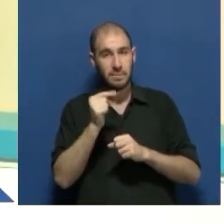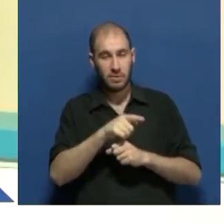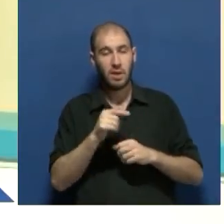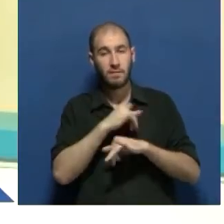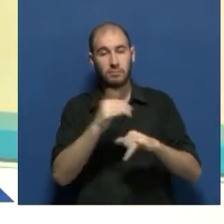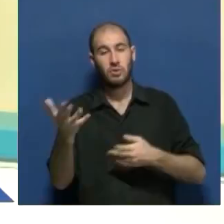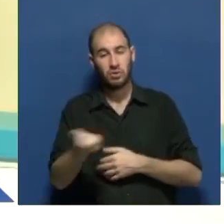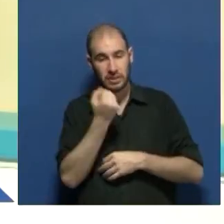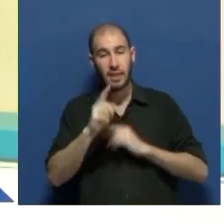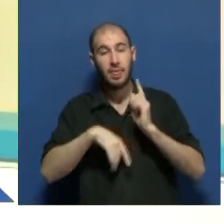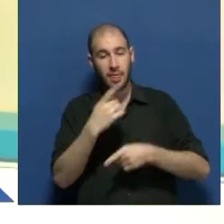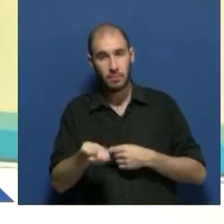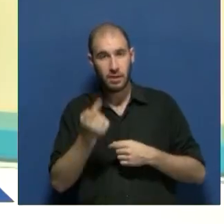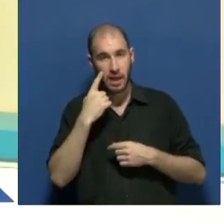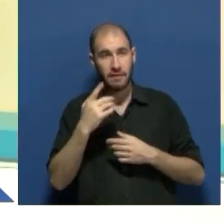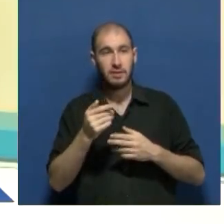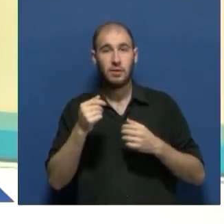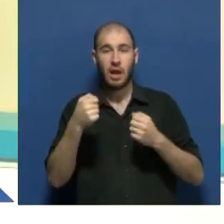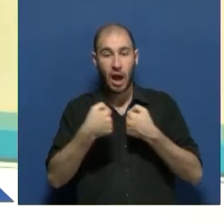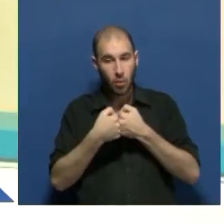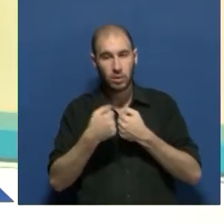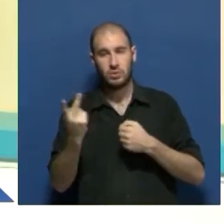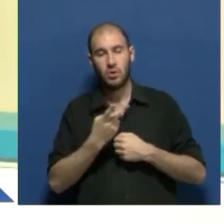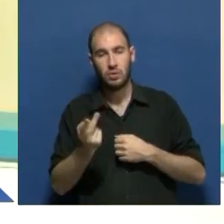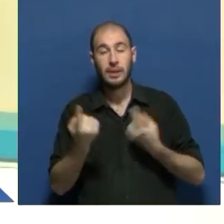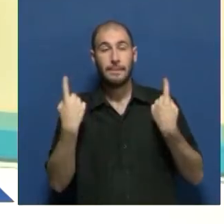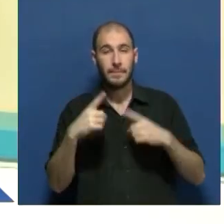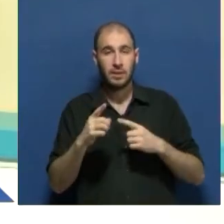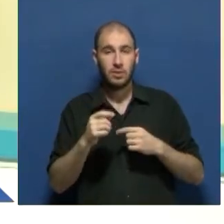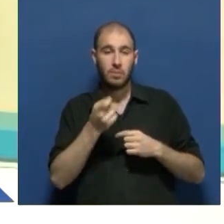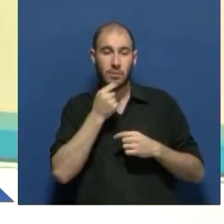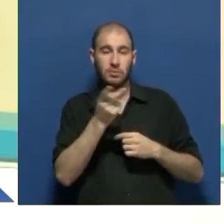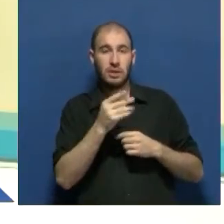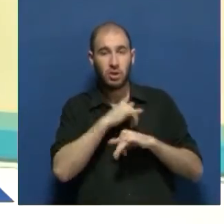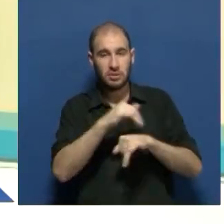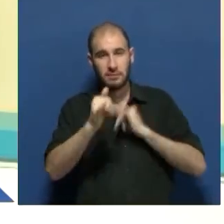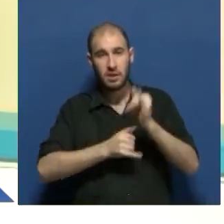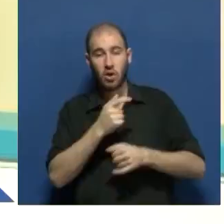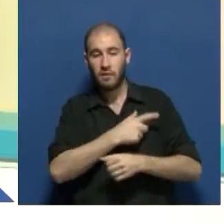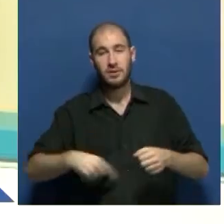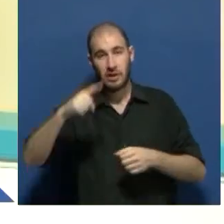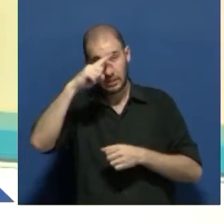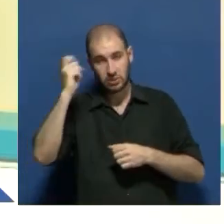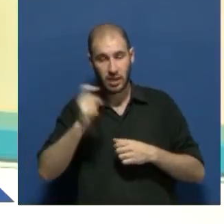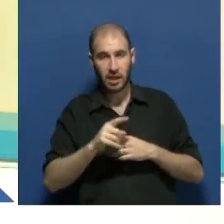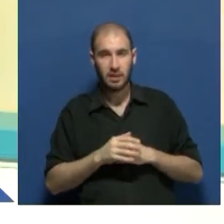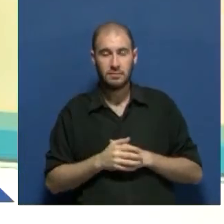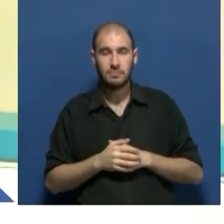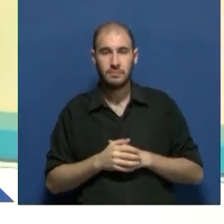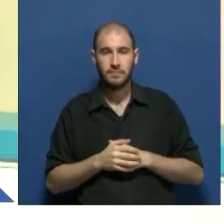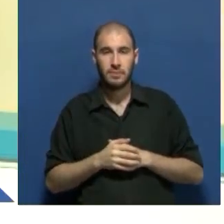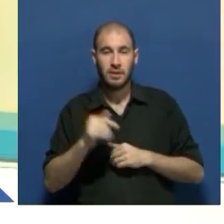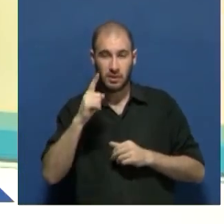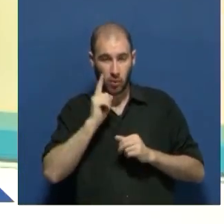a la información y después, bueno, si podemos tener una postura en común. Aunque si ustedes están siguiendo las noticias, ya el gobierno nacional